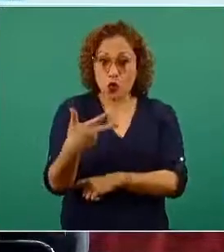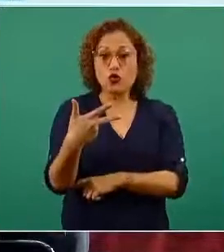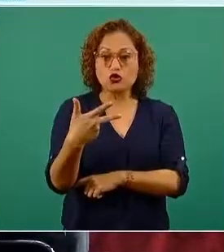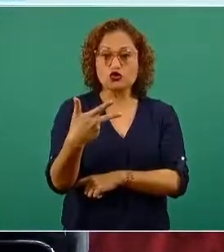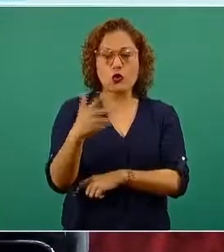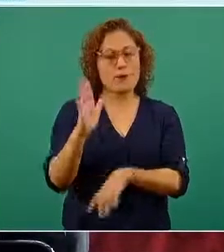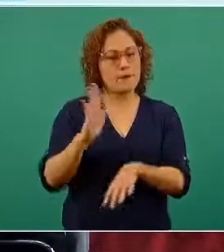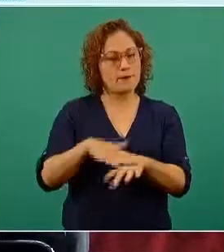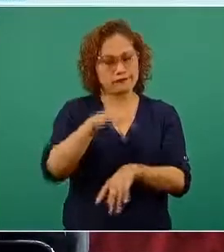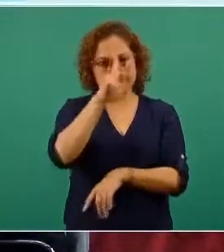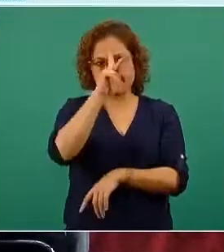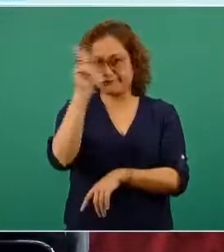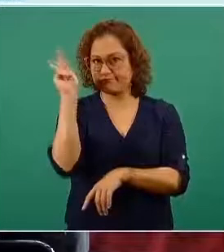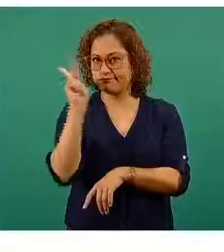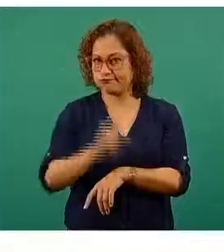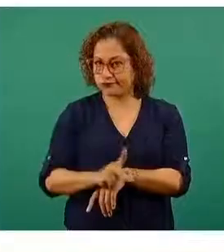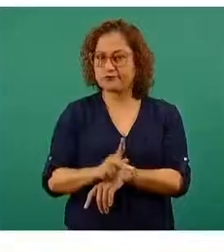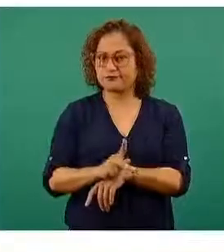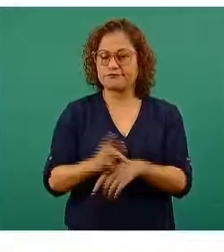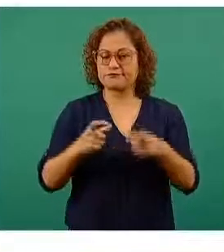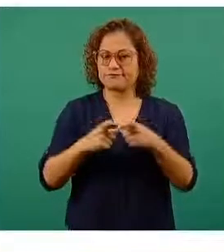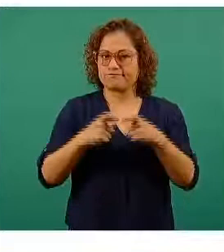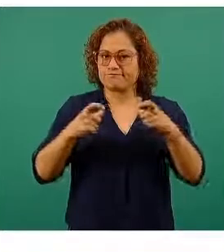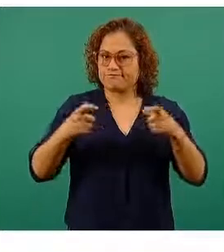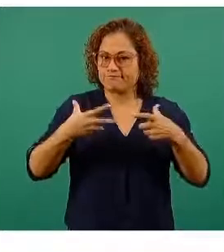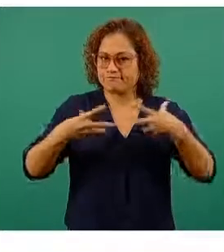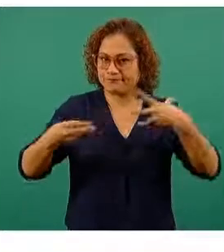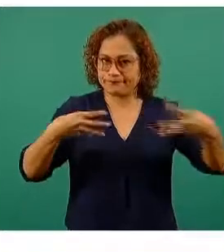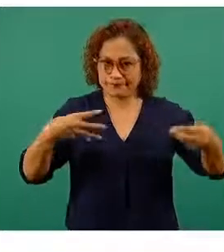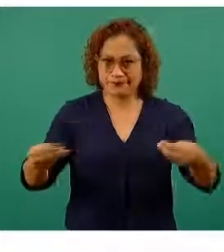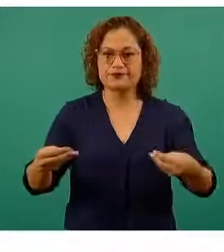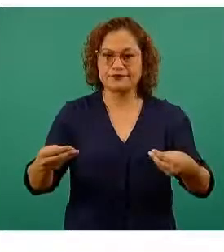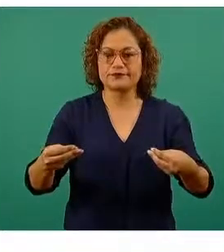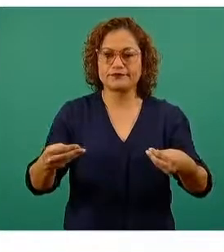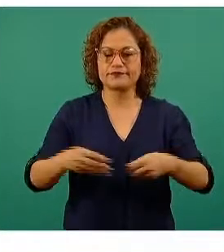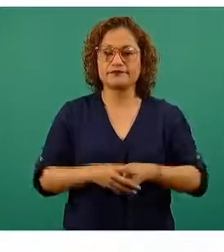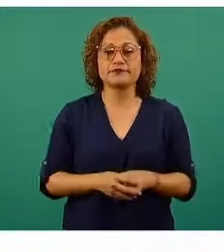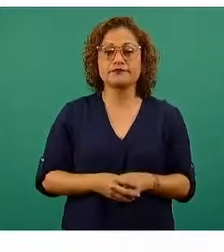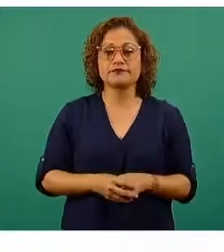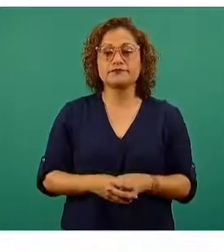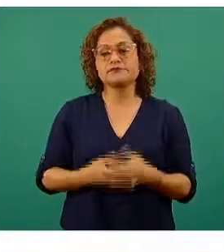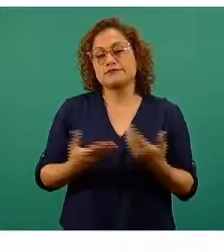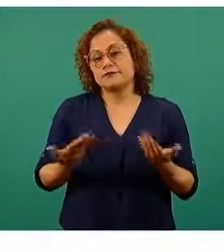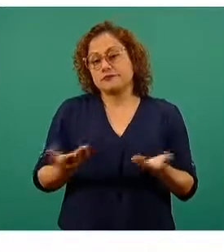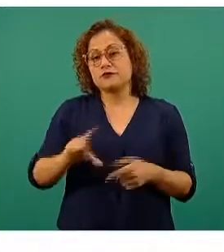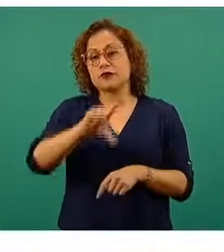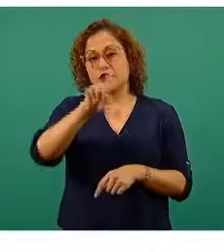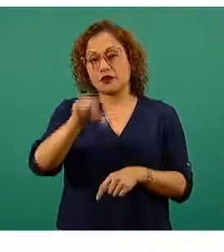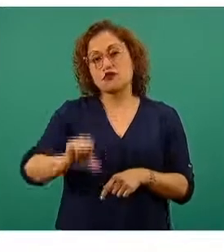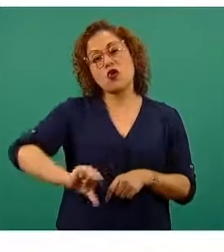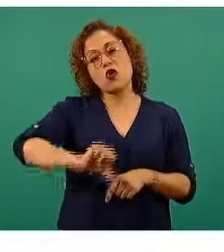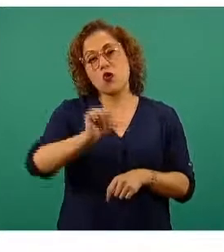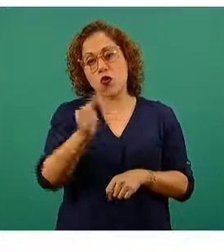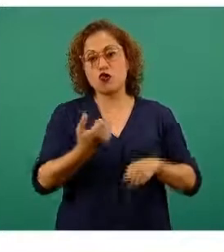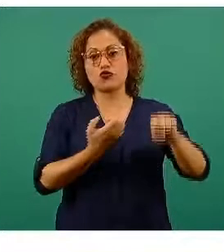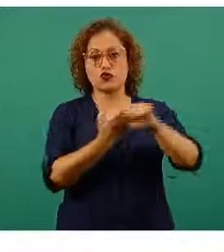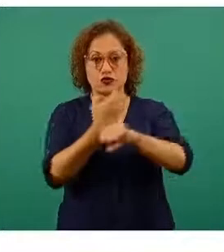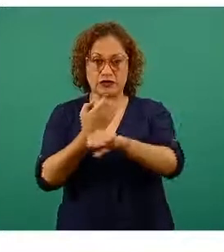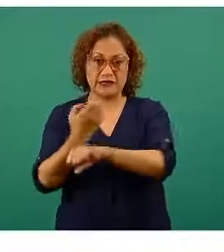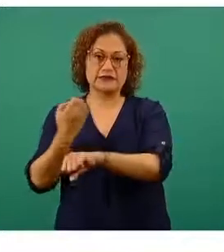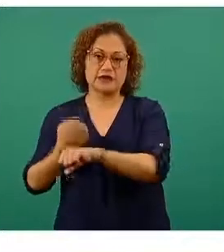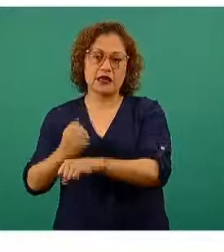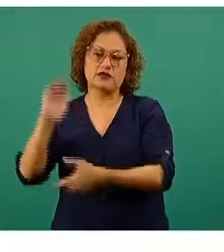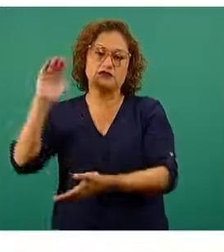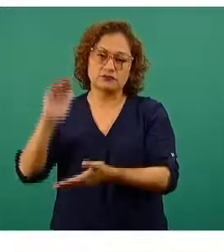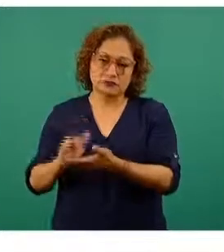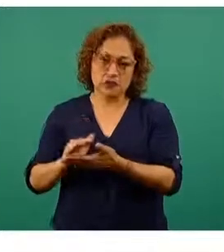curva entre la semana 13 y 14 tenga este comportamiento. Y de ahí, obviamente, los llamados y los